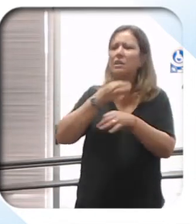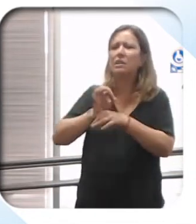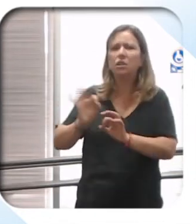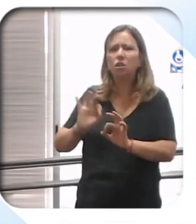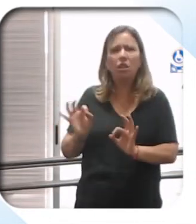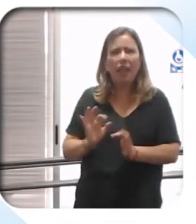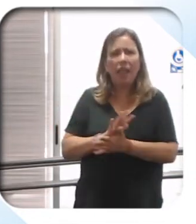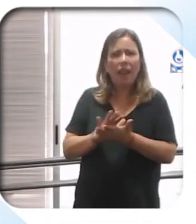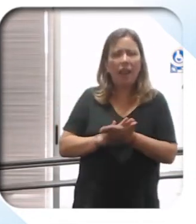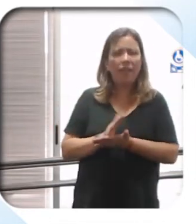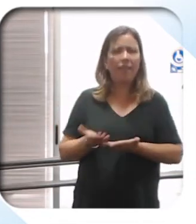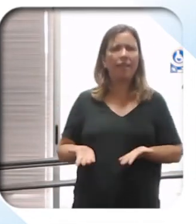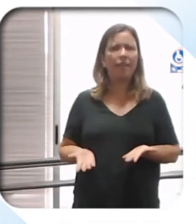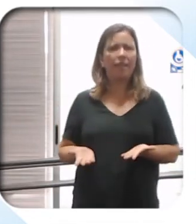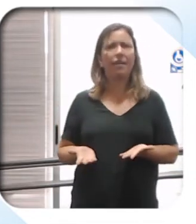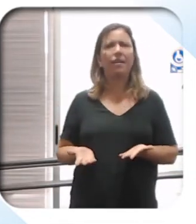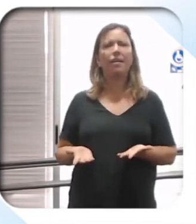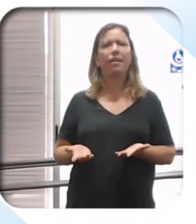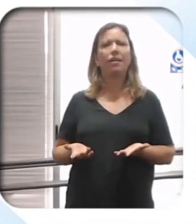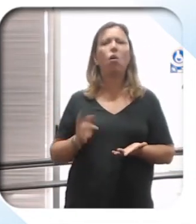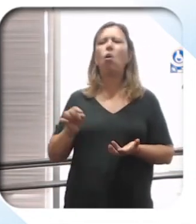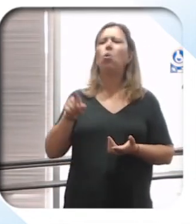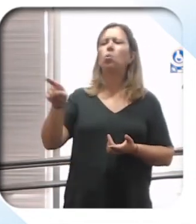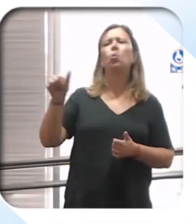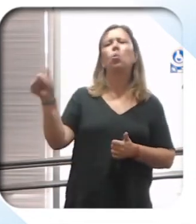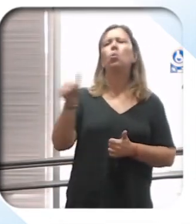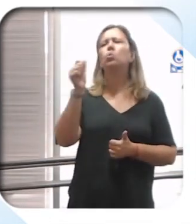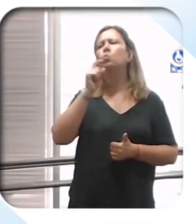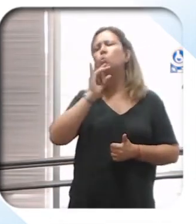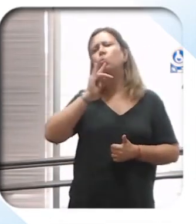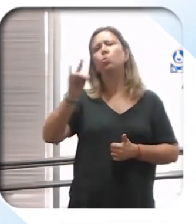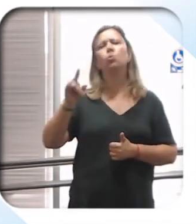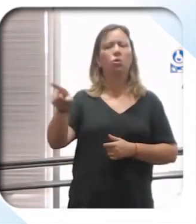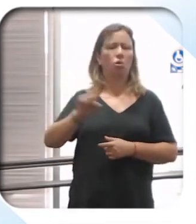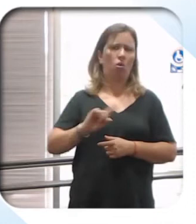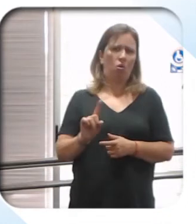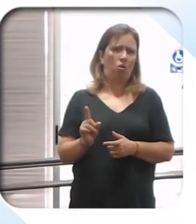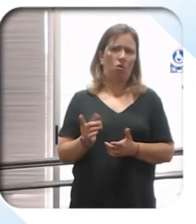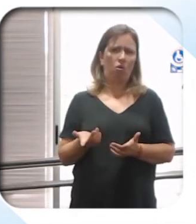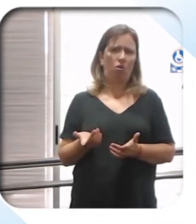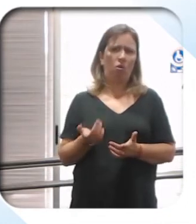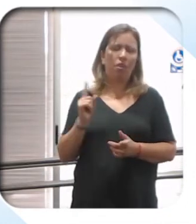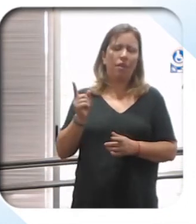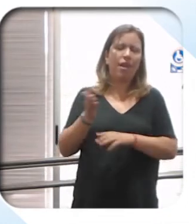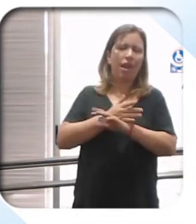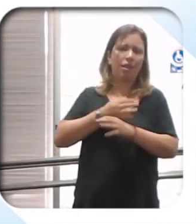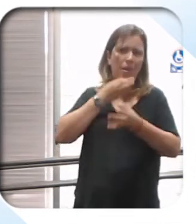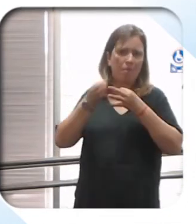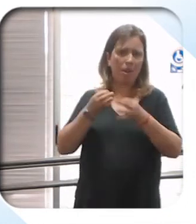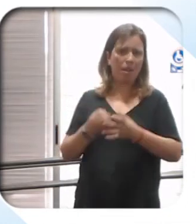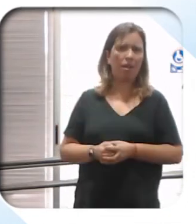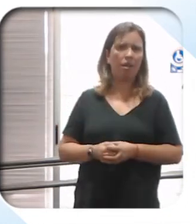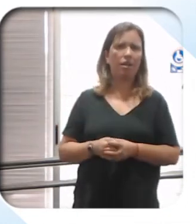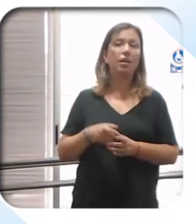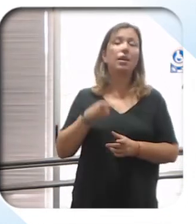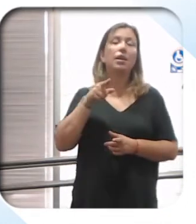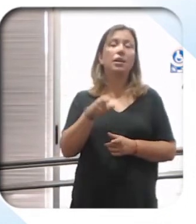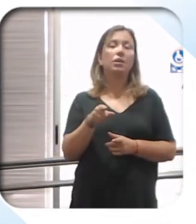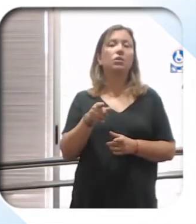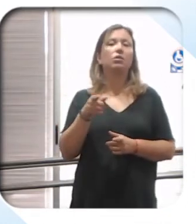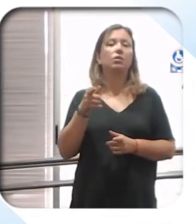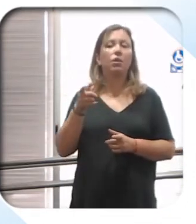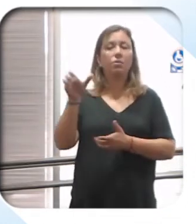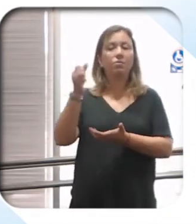pedirle que resuelva cosas o tampoco resuelva, ¿no? Bueno, es el lugar que habla, que